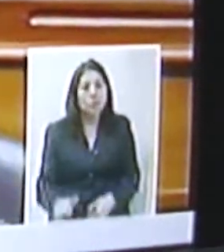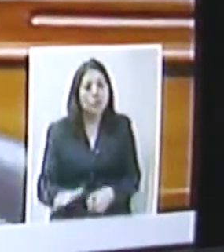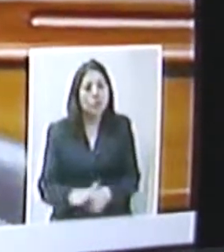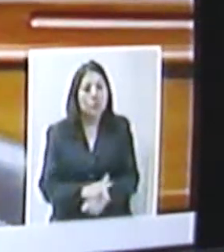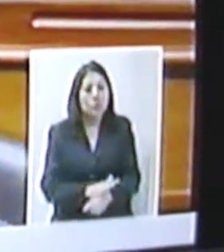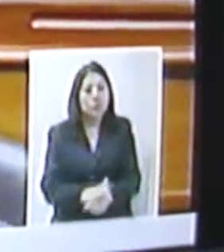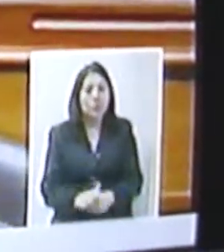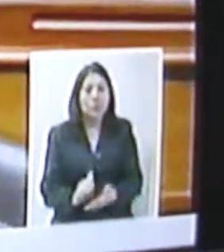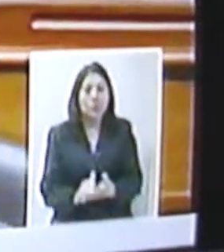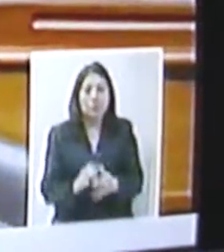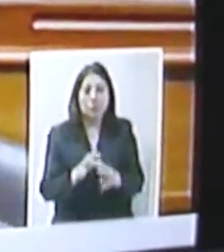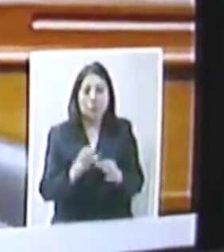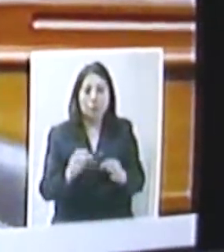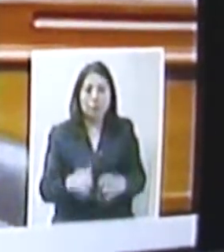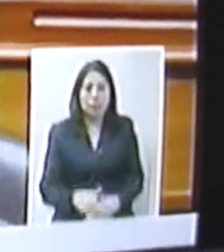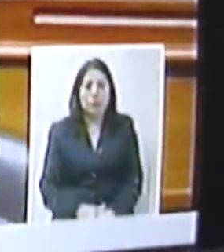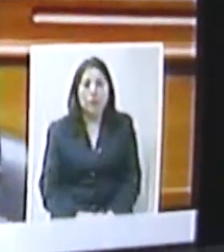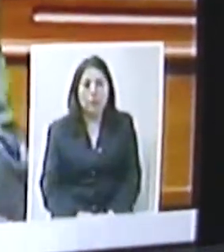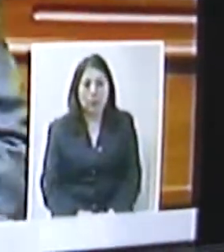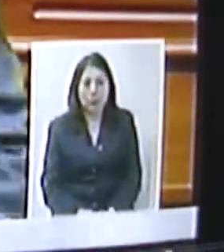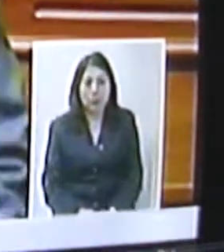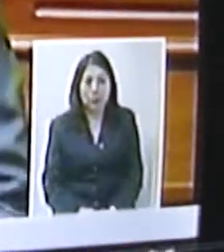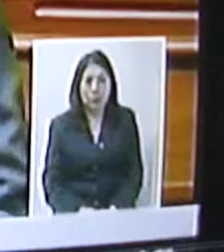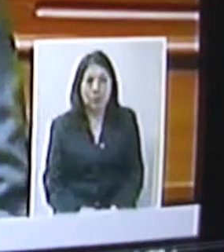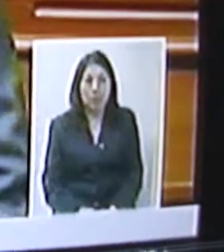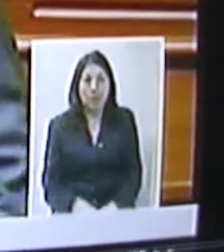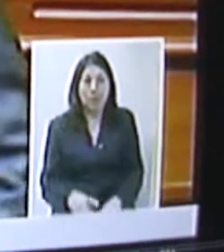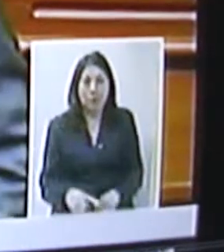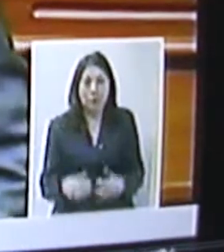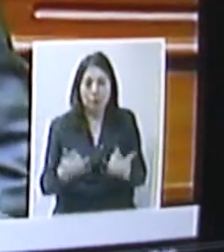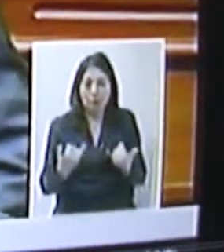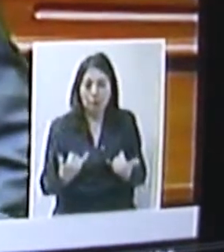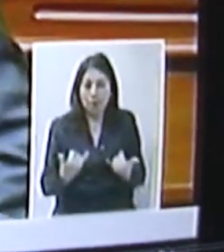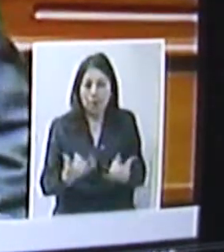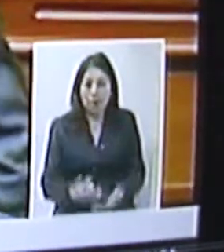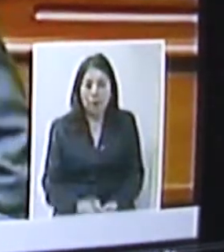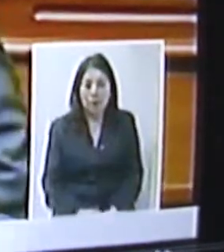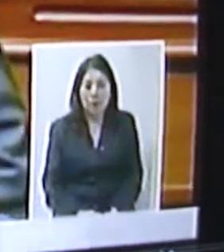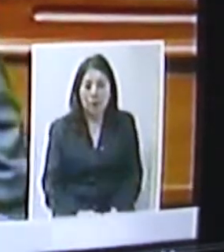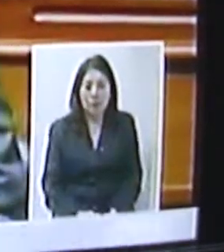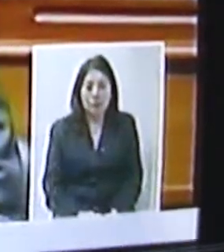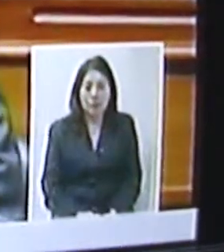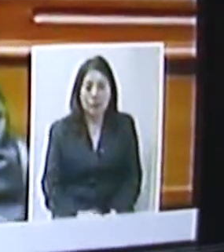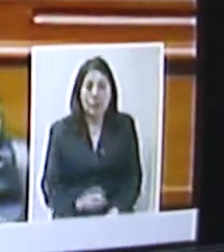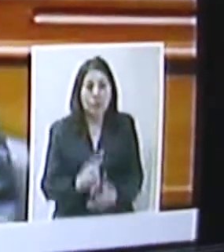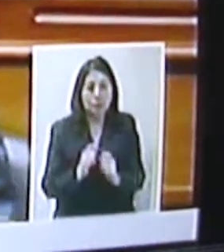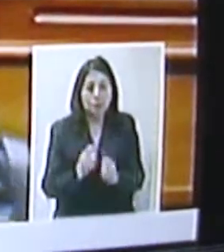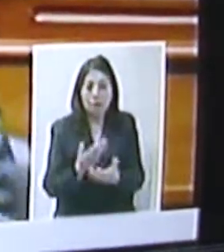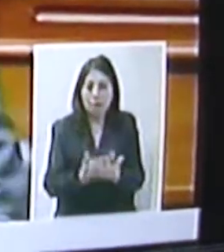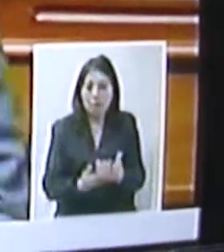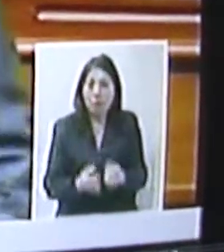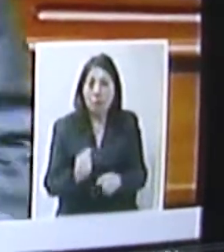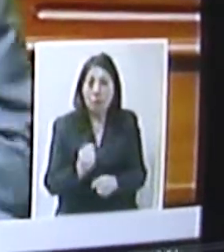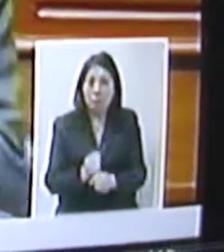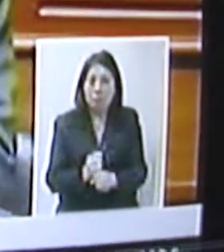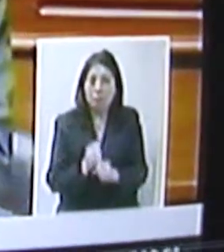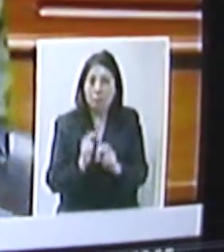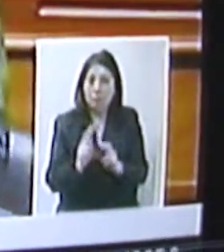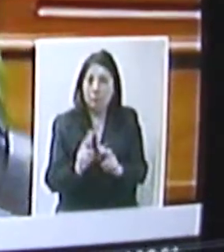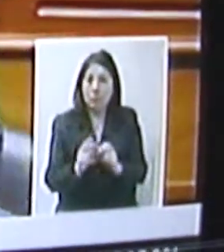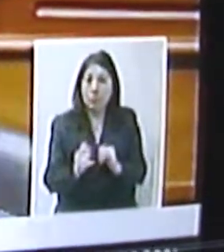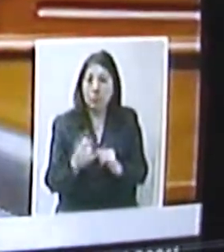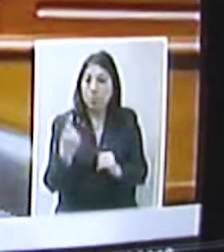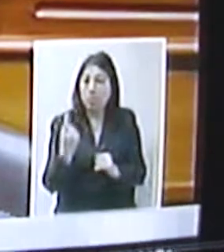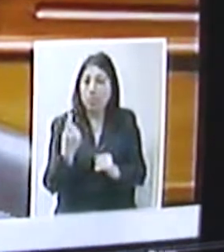soberanía energética. Pero a estas alturas, darles confianza, darles expectativa en el